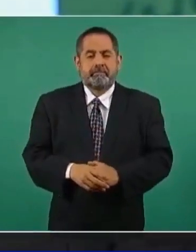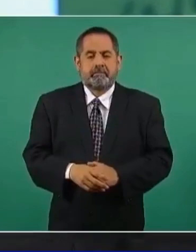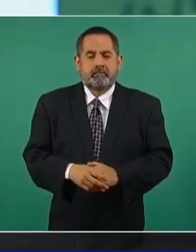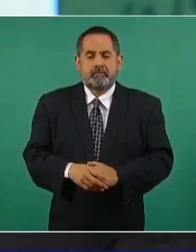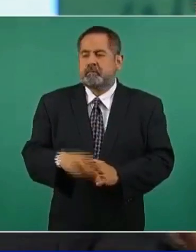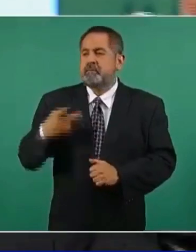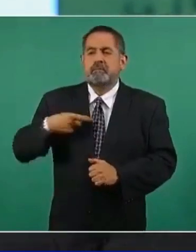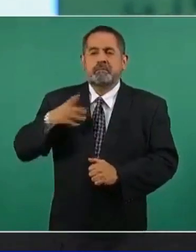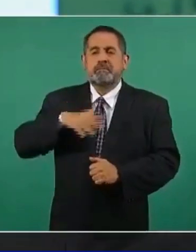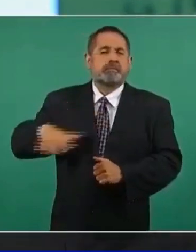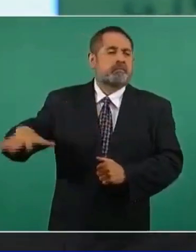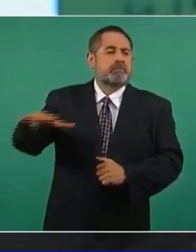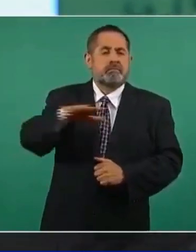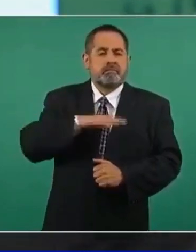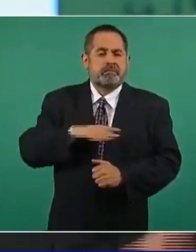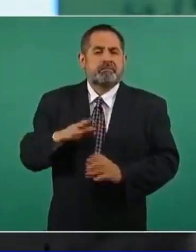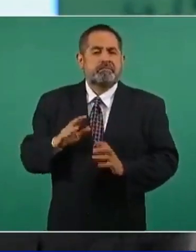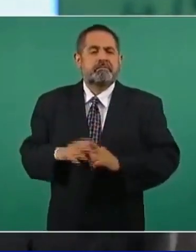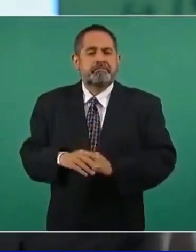y el pueblo